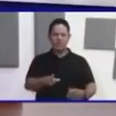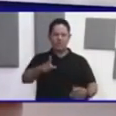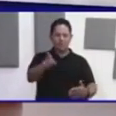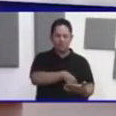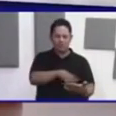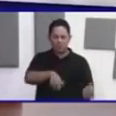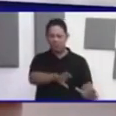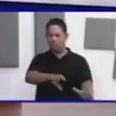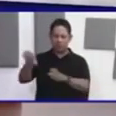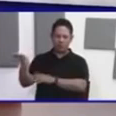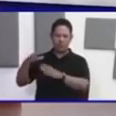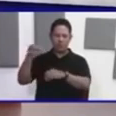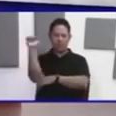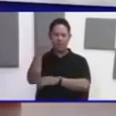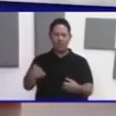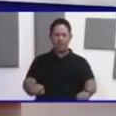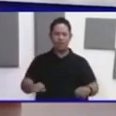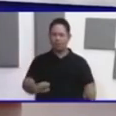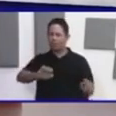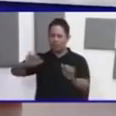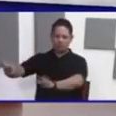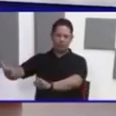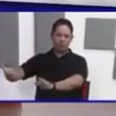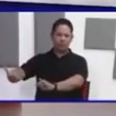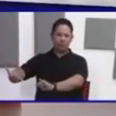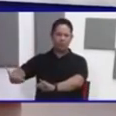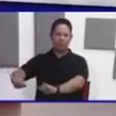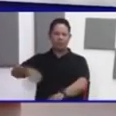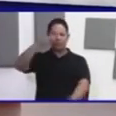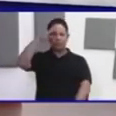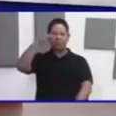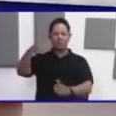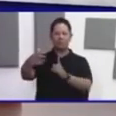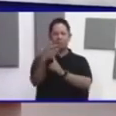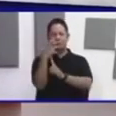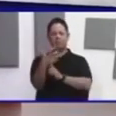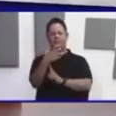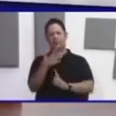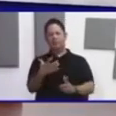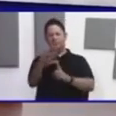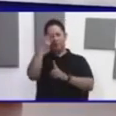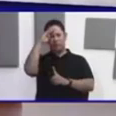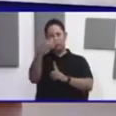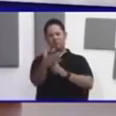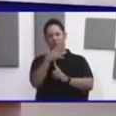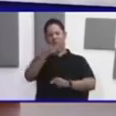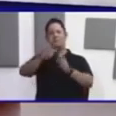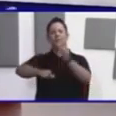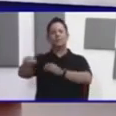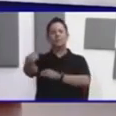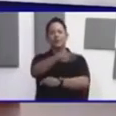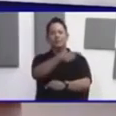parte, mi coronel? Porque ese es el reclamo constante en redes, es el reclamo constante hacia el gobernador, como si yo